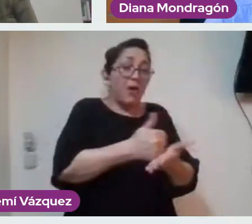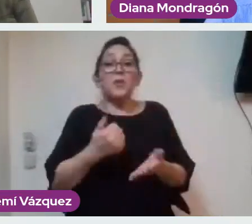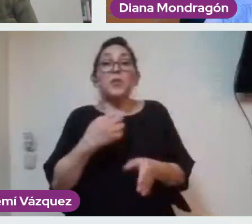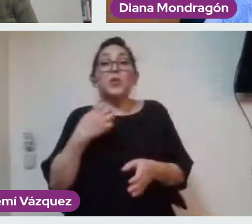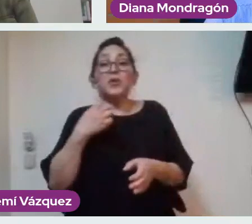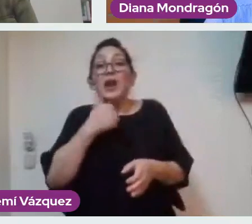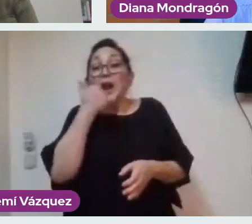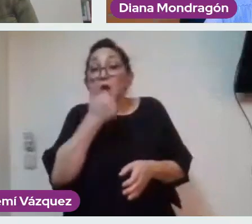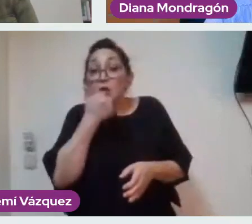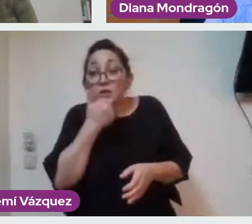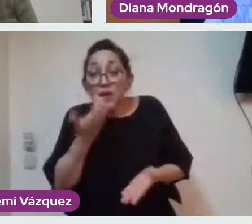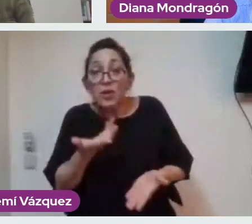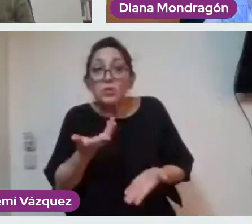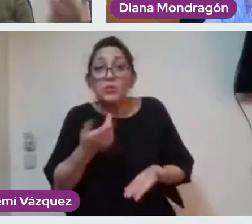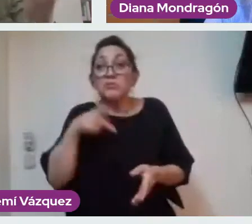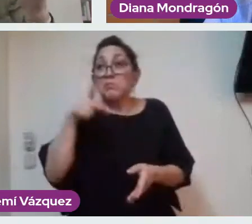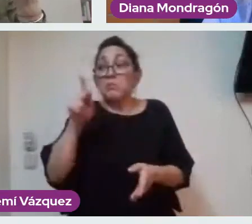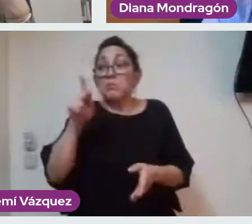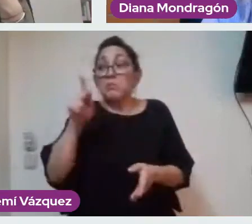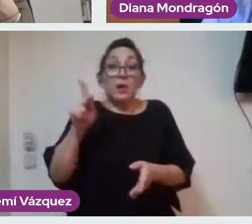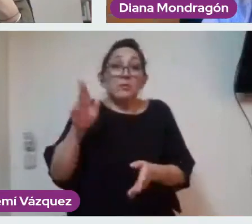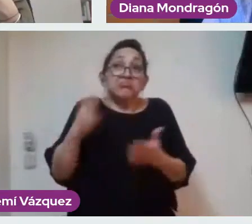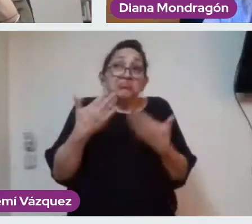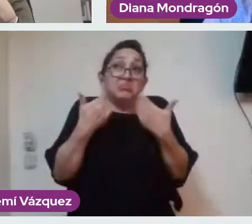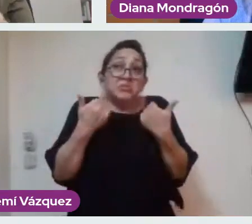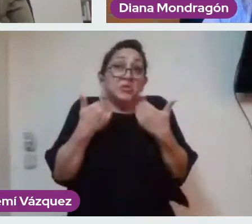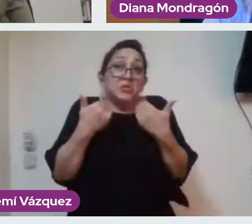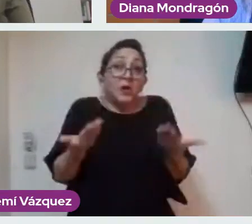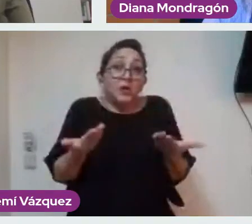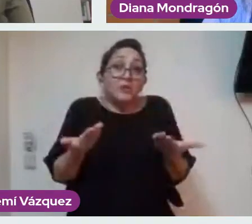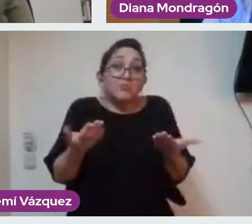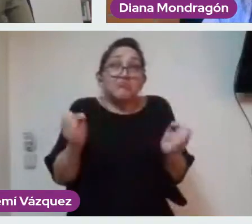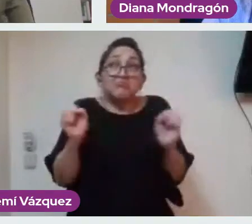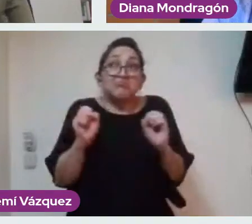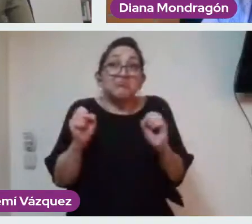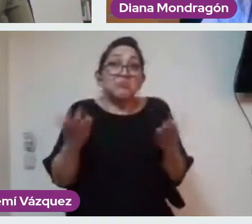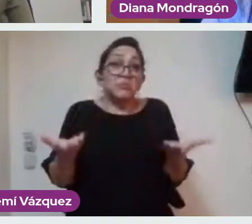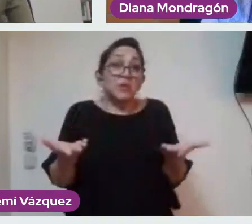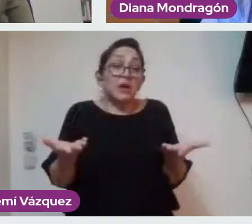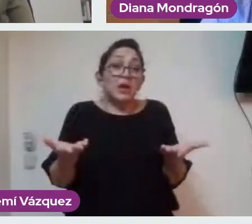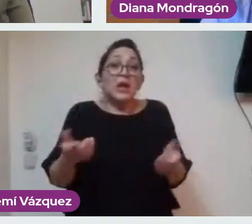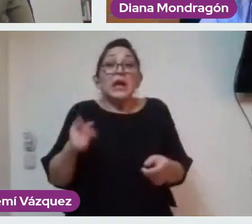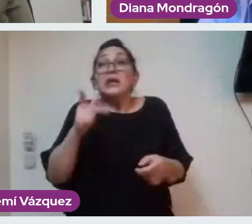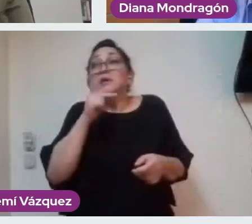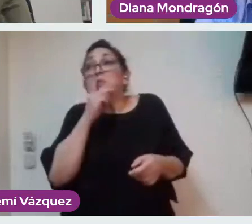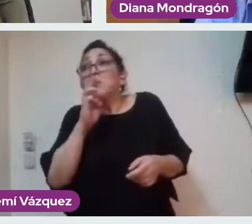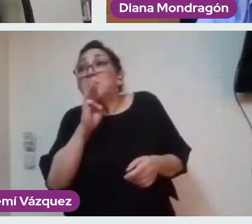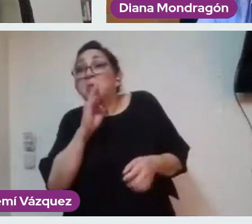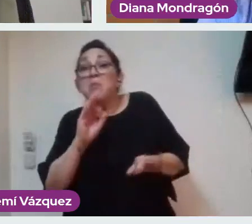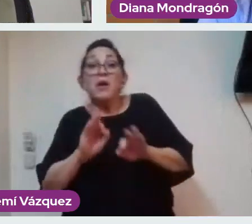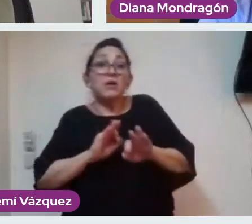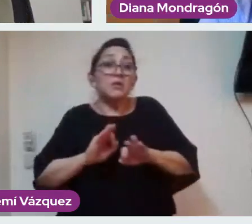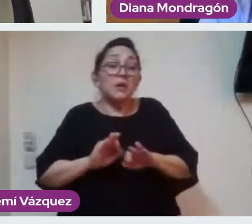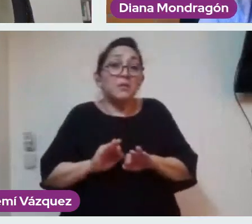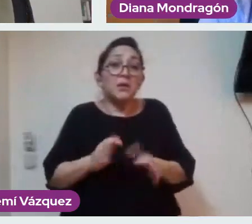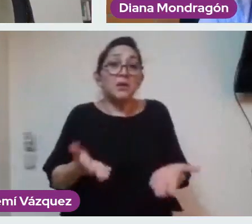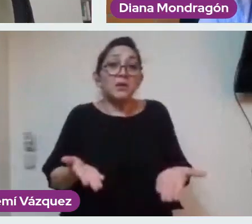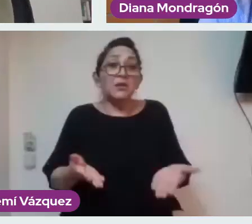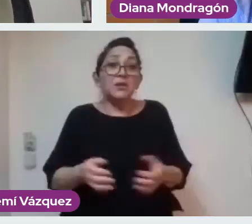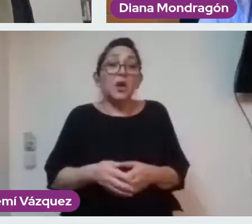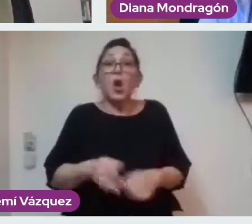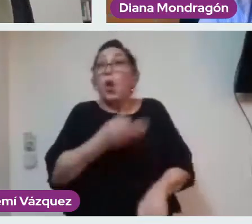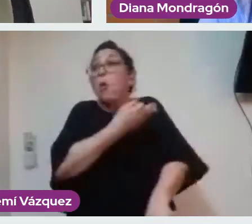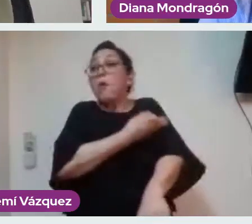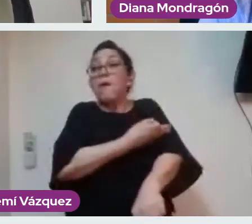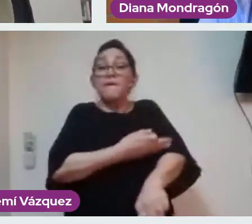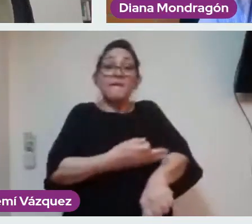estas posibilidades? ¿No? Y si el papá trabaja, la mamá trabaja, la familia